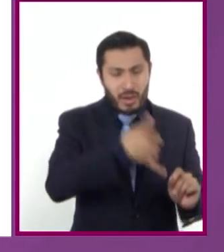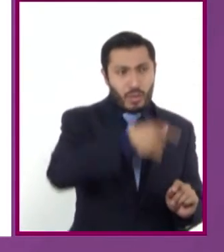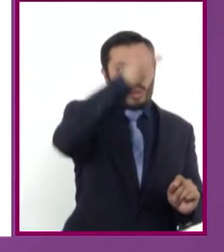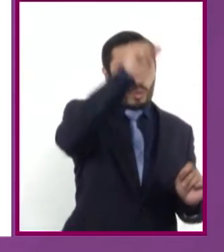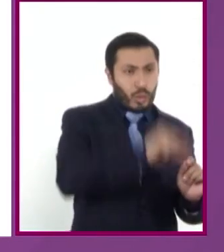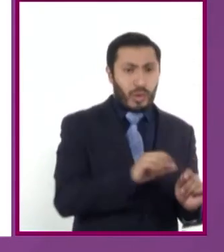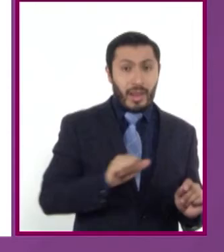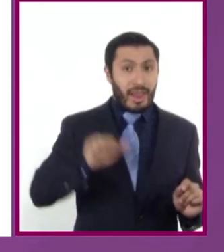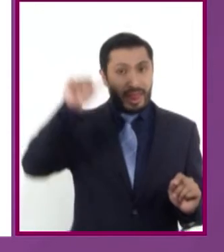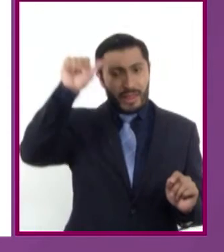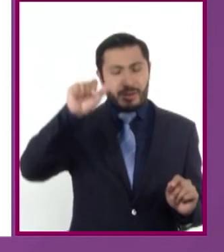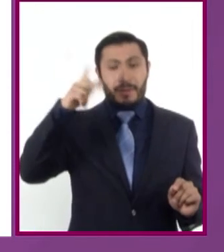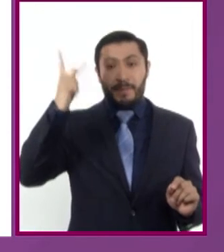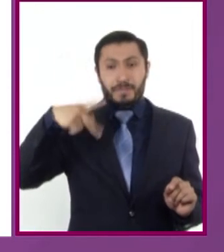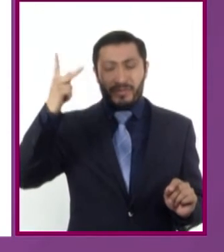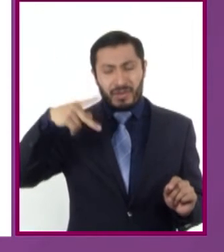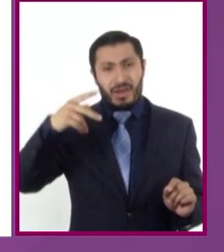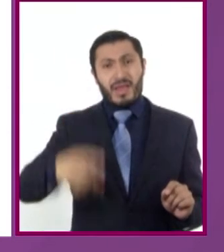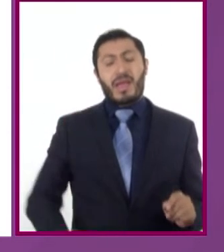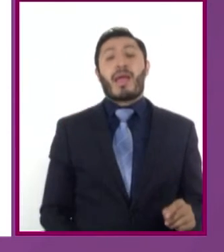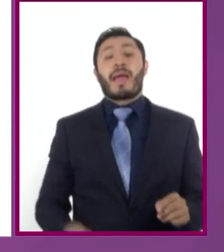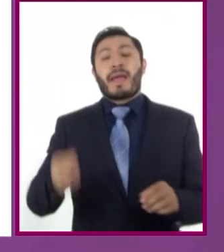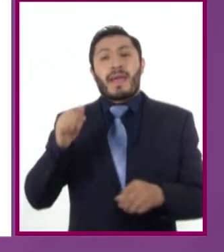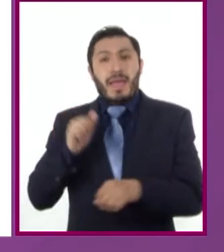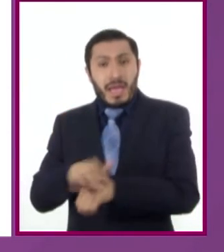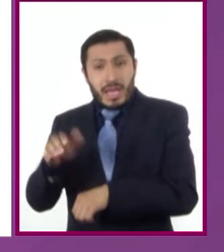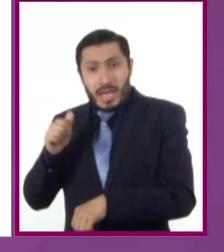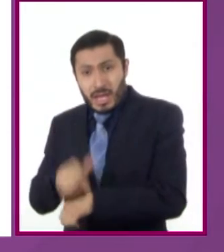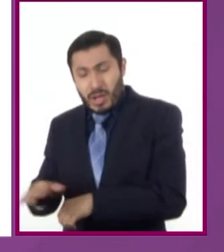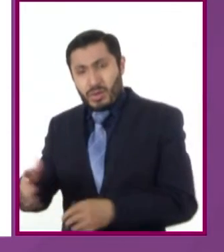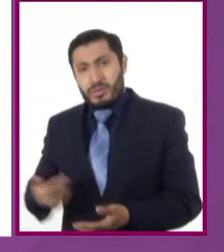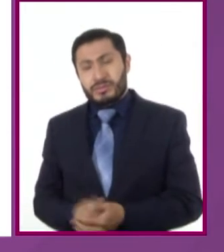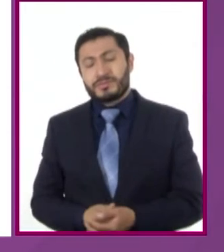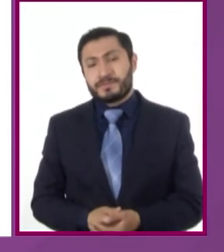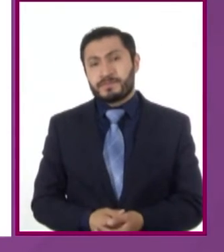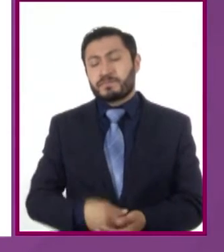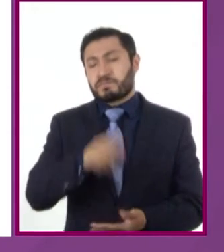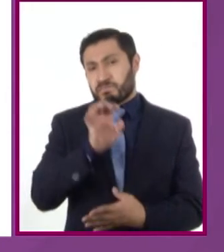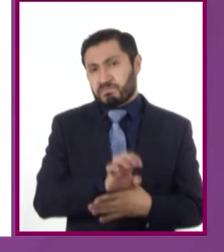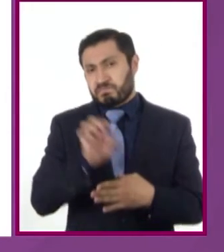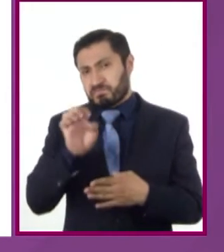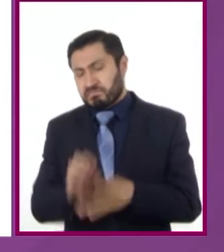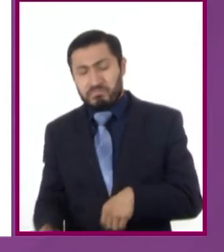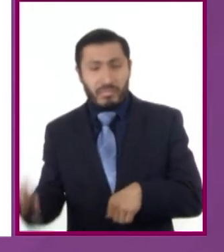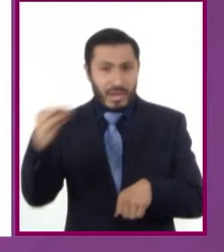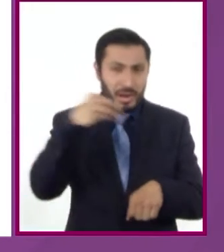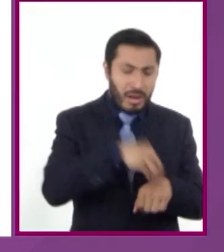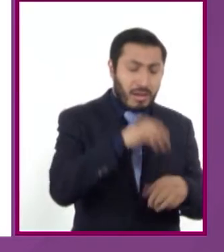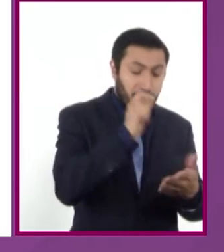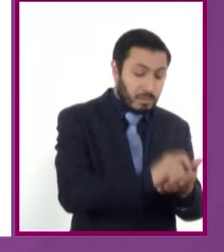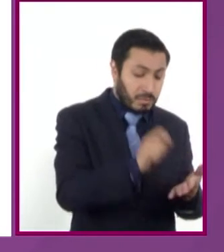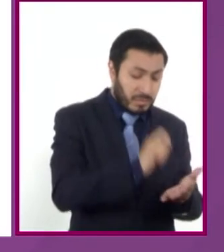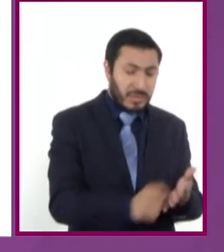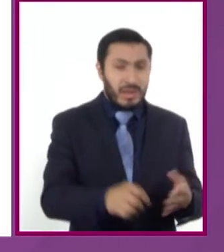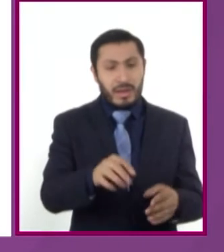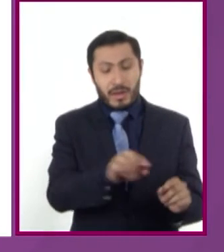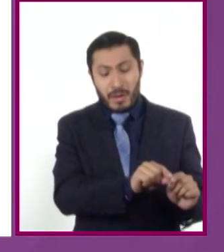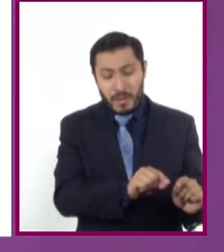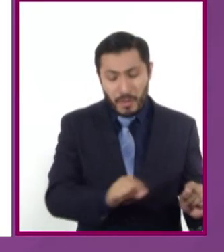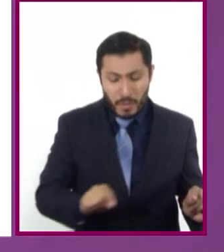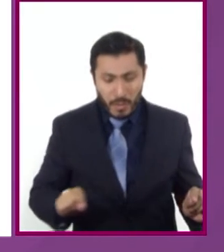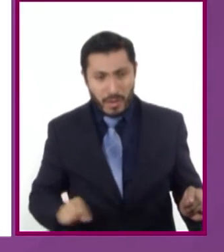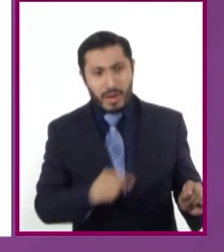rectángulo, K es la constante de proporcionalidad. Entonces establecemos que cuando multiplicamos la base del